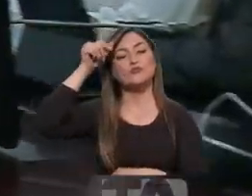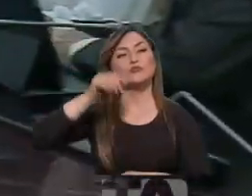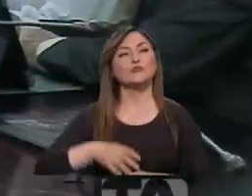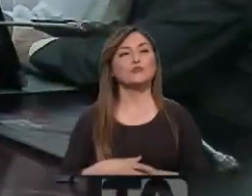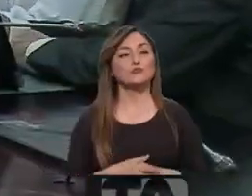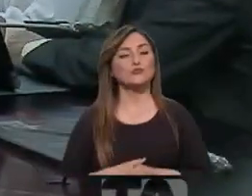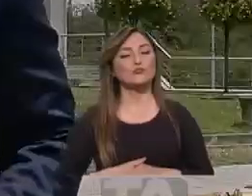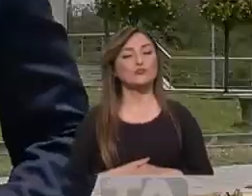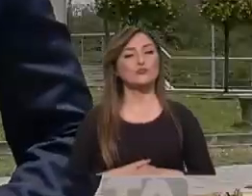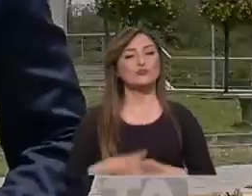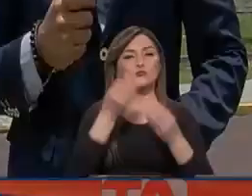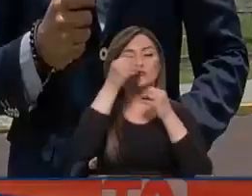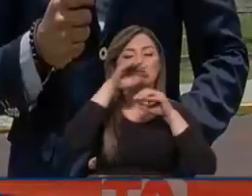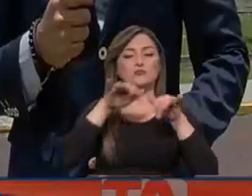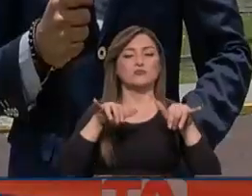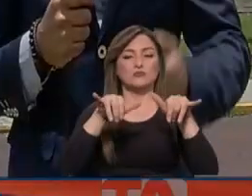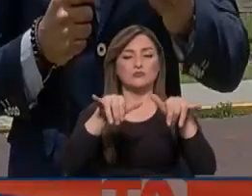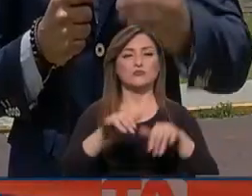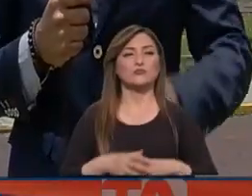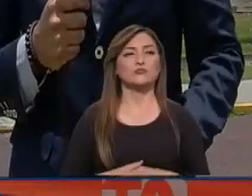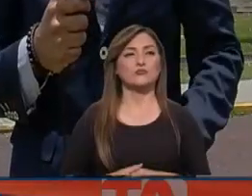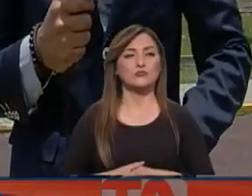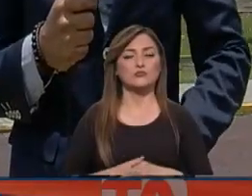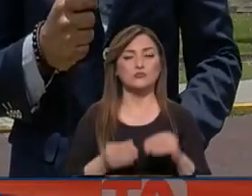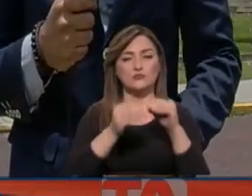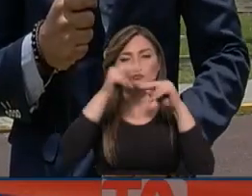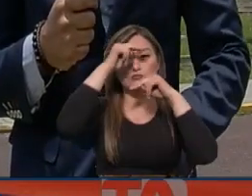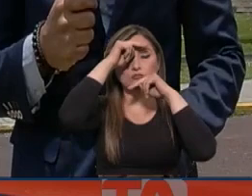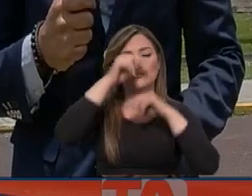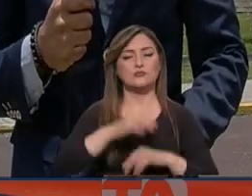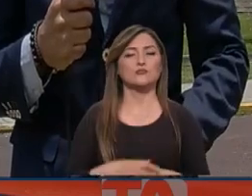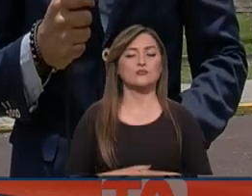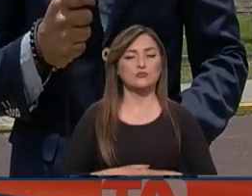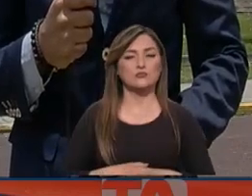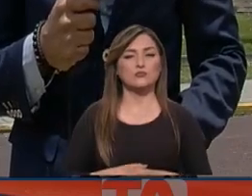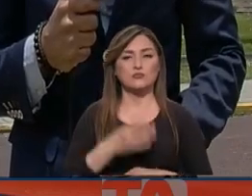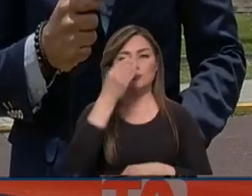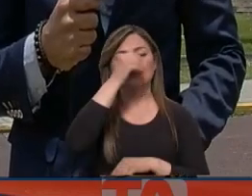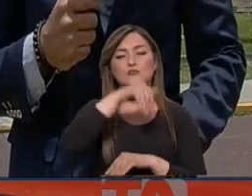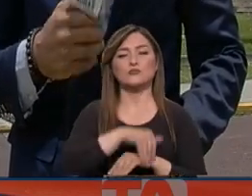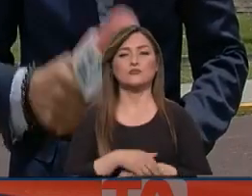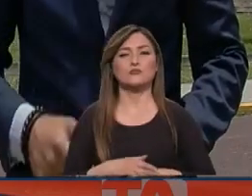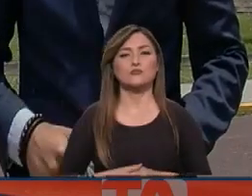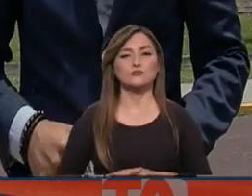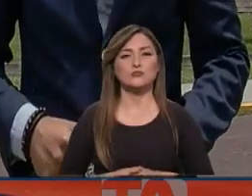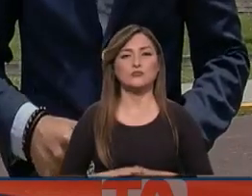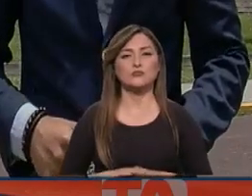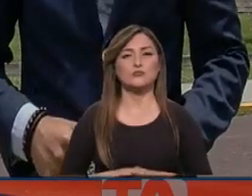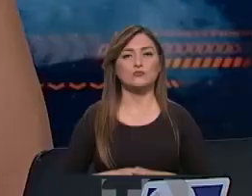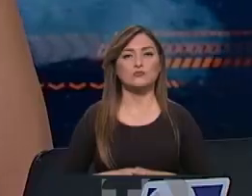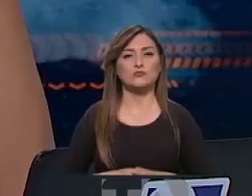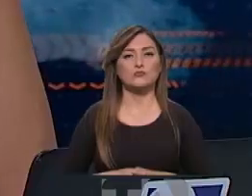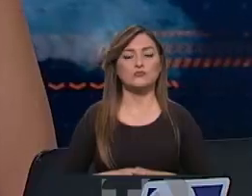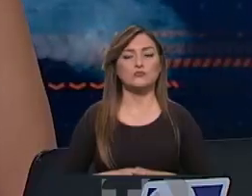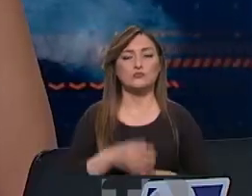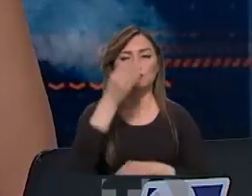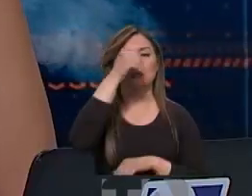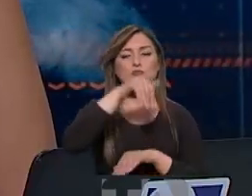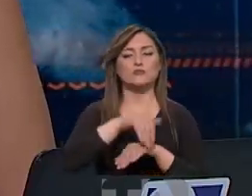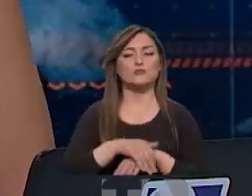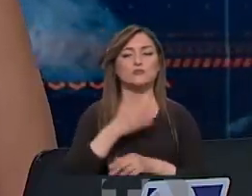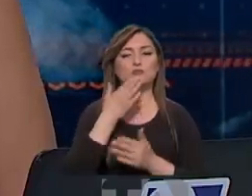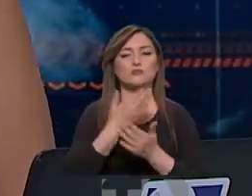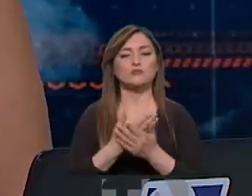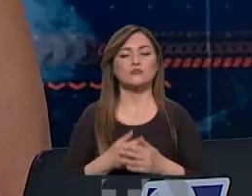gubernamentales. Con esta información, regreso a estudios de ustedes con más noticias. Amigos televidentes, buenas tardes. Buenas tardes para ti también,